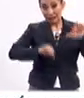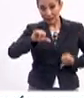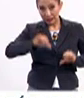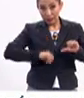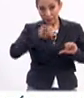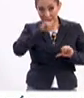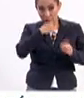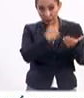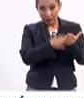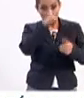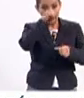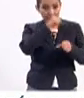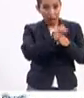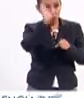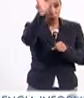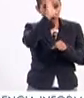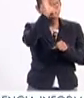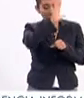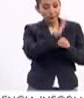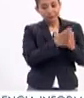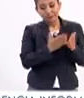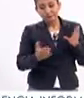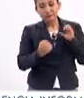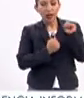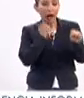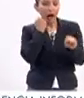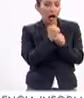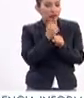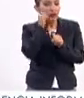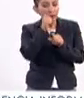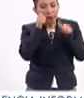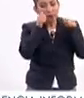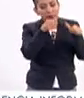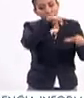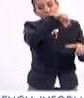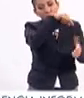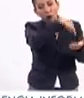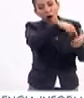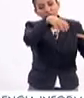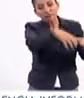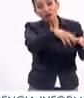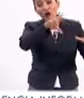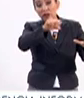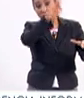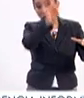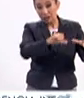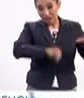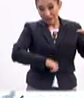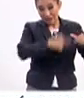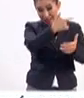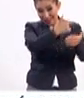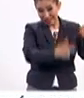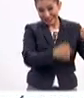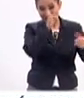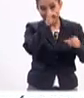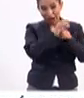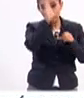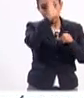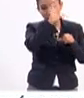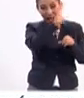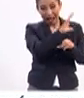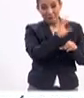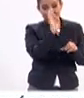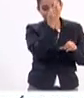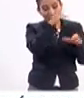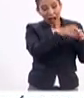de la propia Secretaría de Cultura a lo largo de los años han estado centralizadas. Más del 80% de las actividades de la Secretaría de Cultura